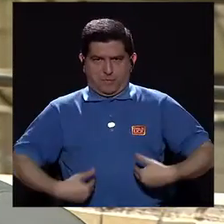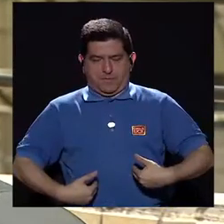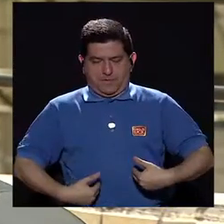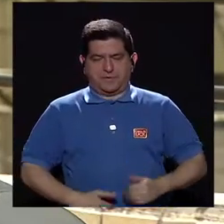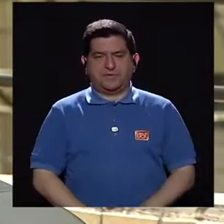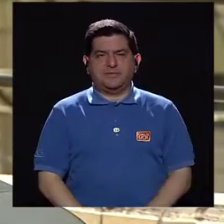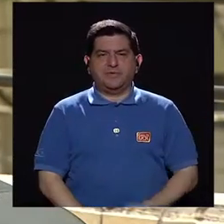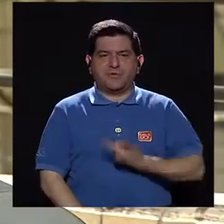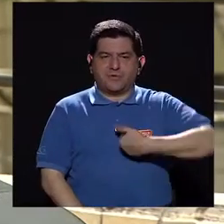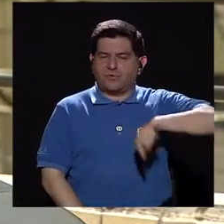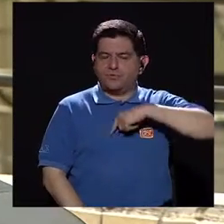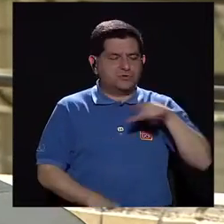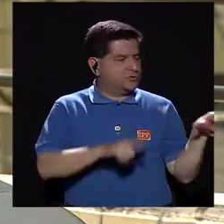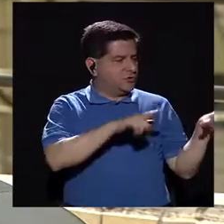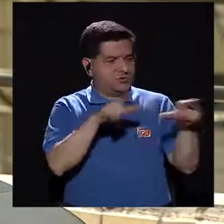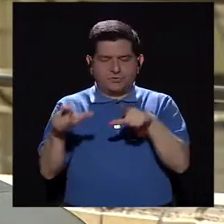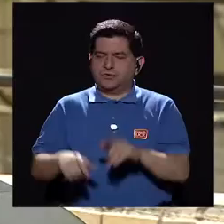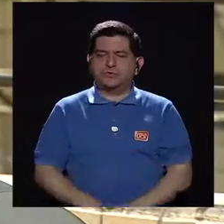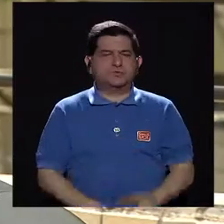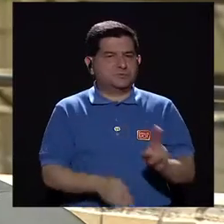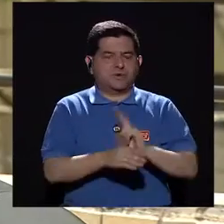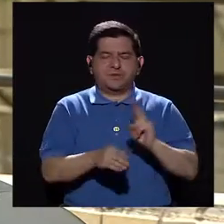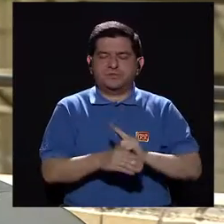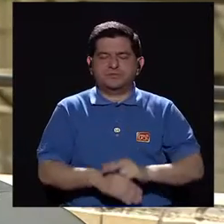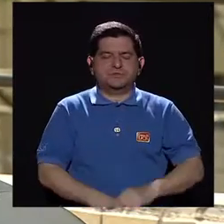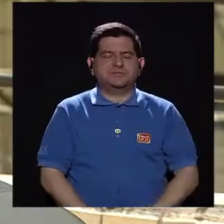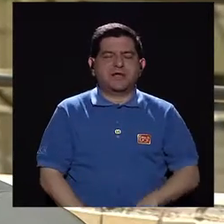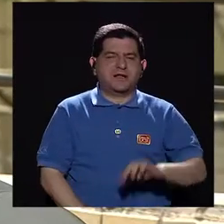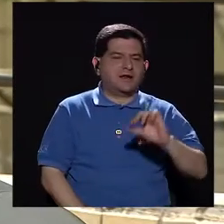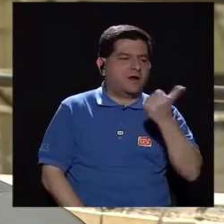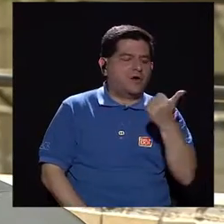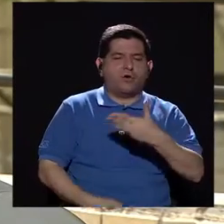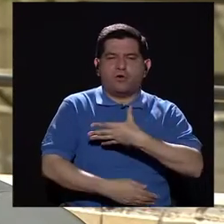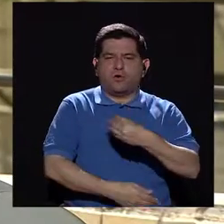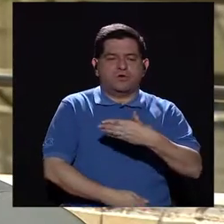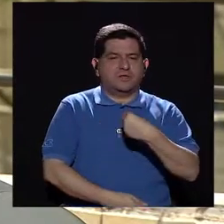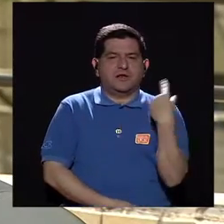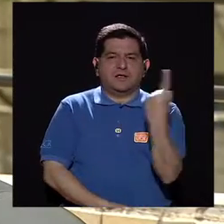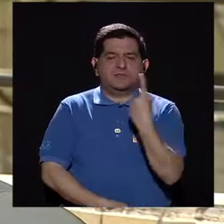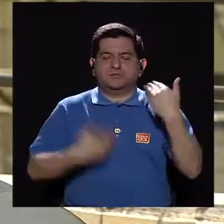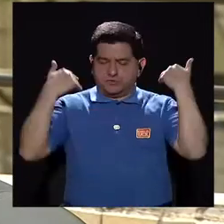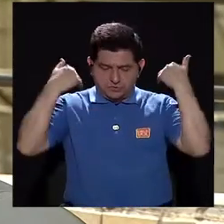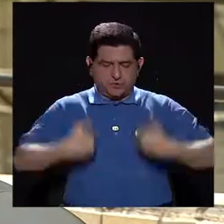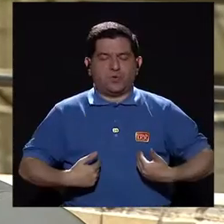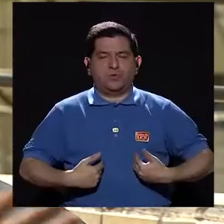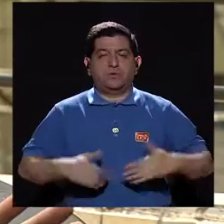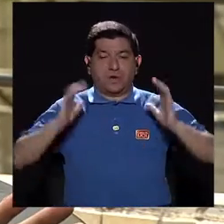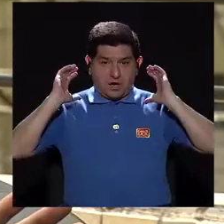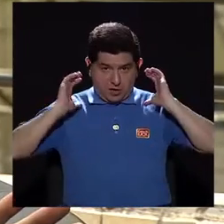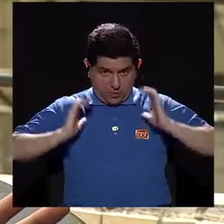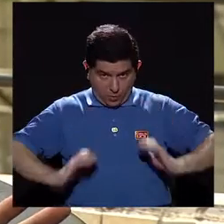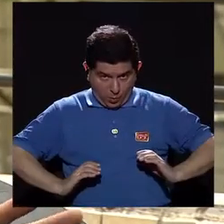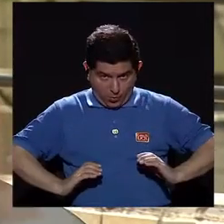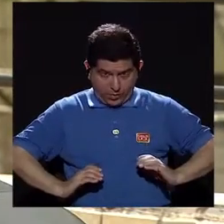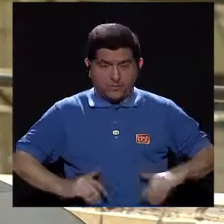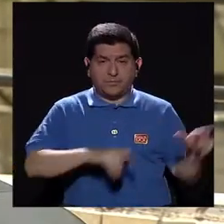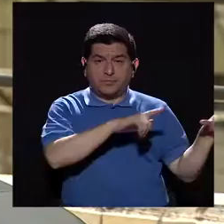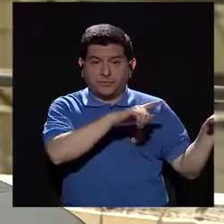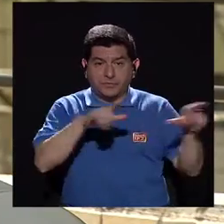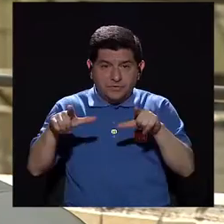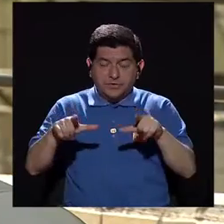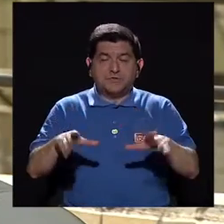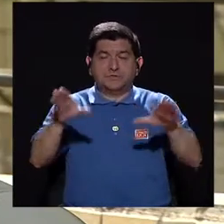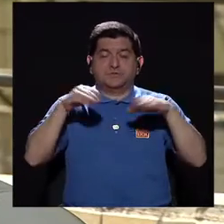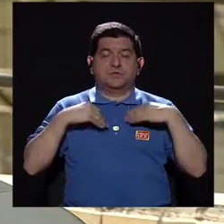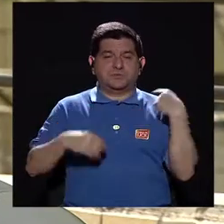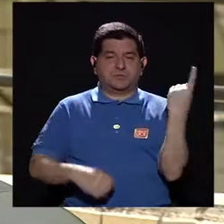los humanos no estamos preparados para consumir otra leche que no sea la humana. Nuestro cuerpo